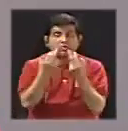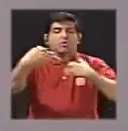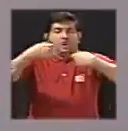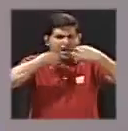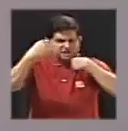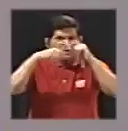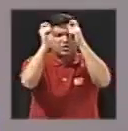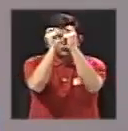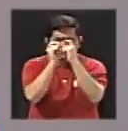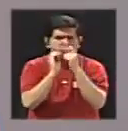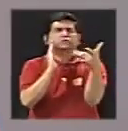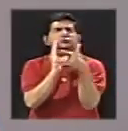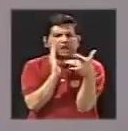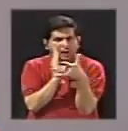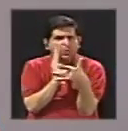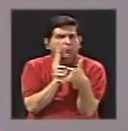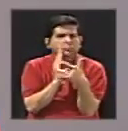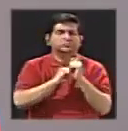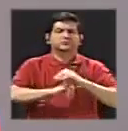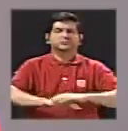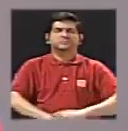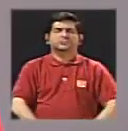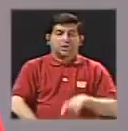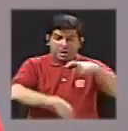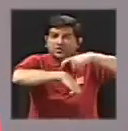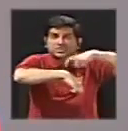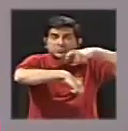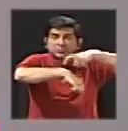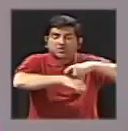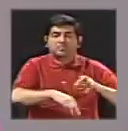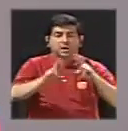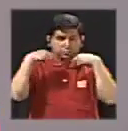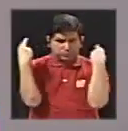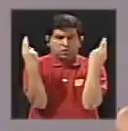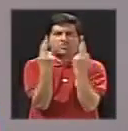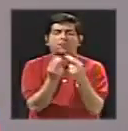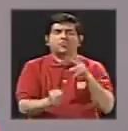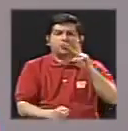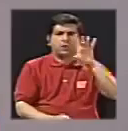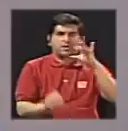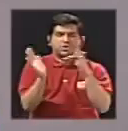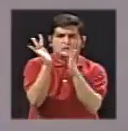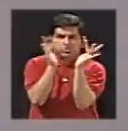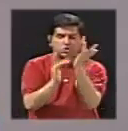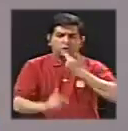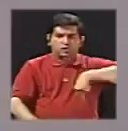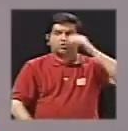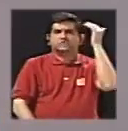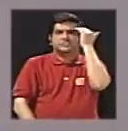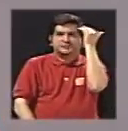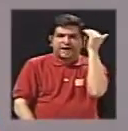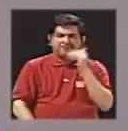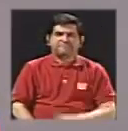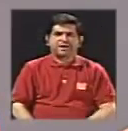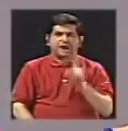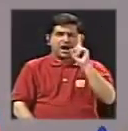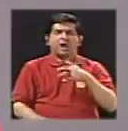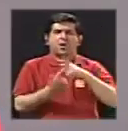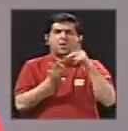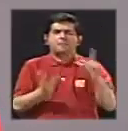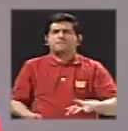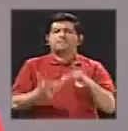explicaran detalles técnicos. Y en ese momento, en esa reunión del 28 de abril, nosotros supimos que iba a haber una planilla